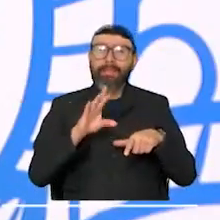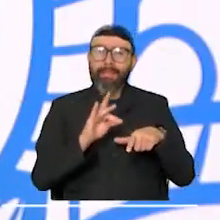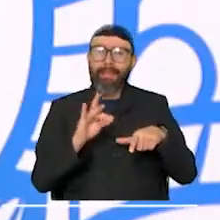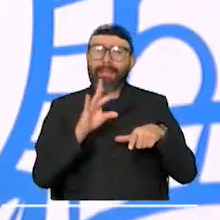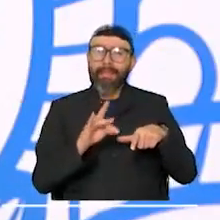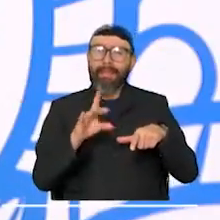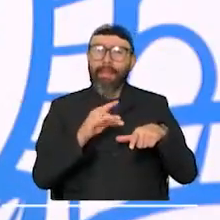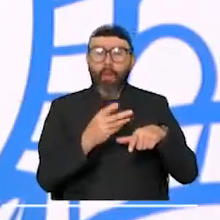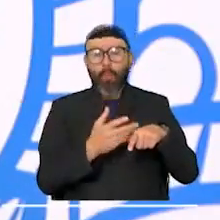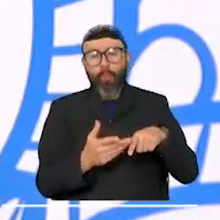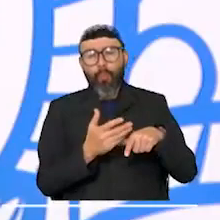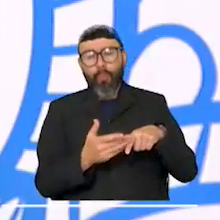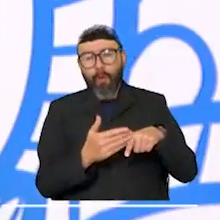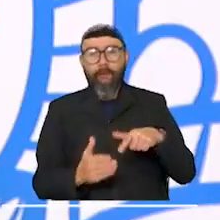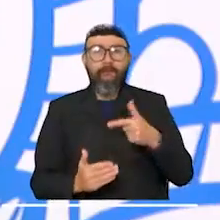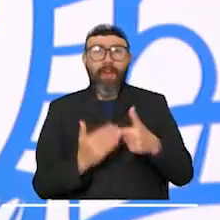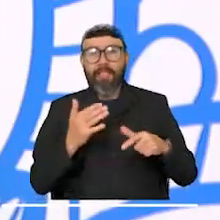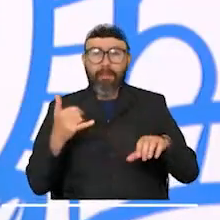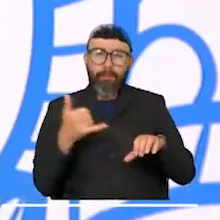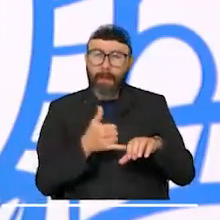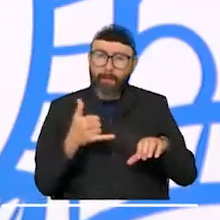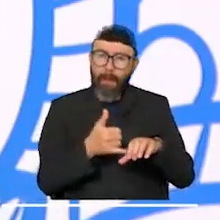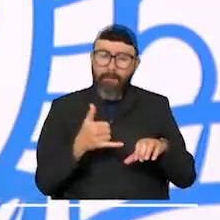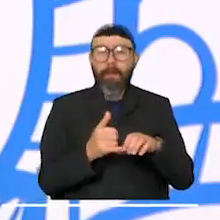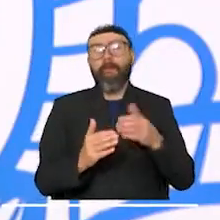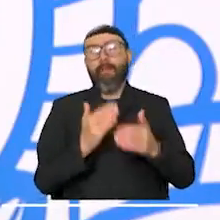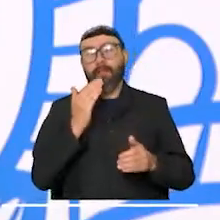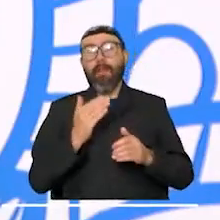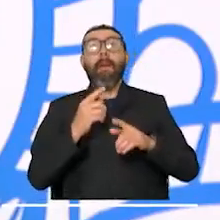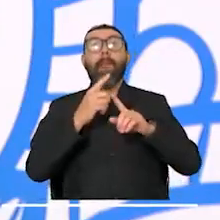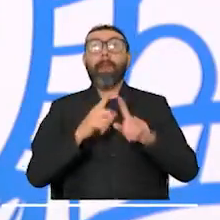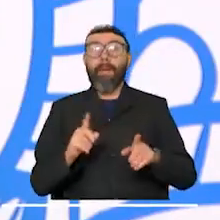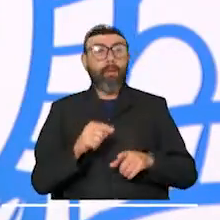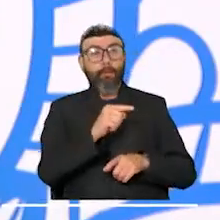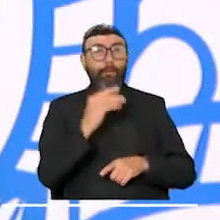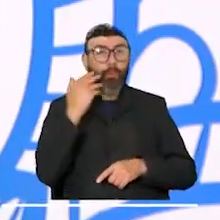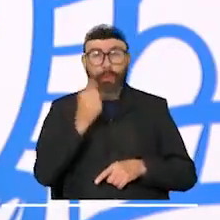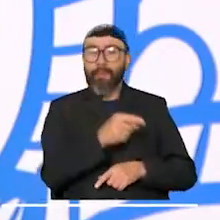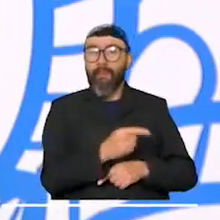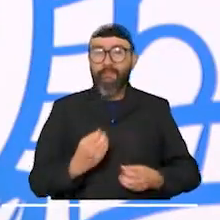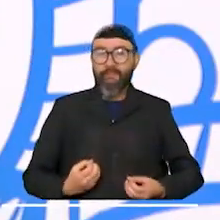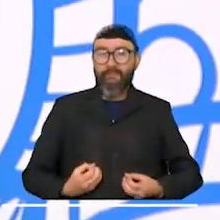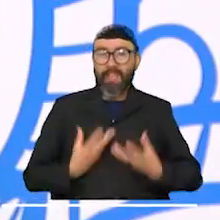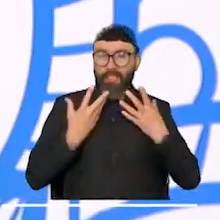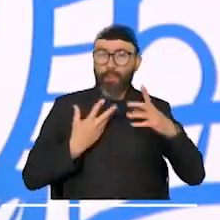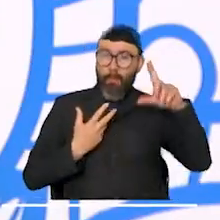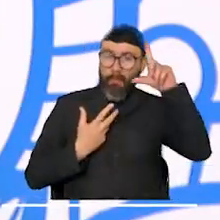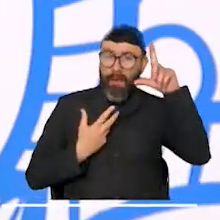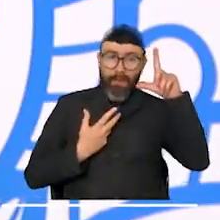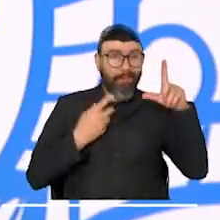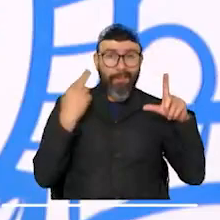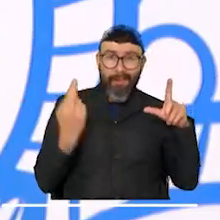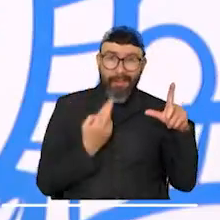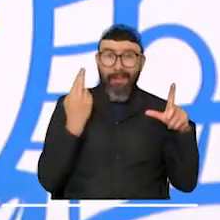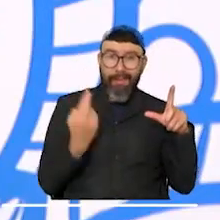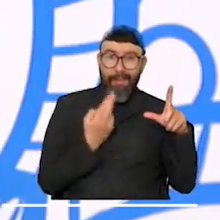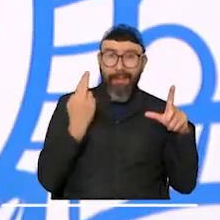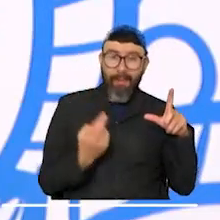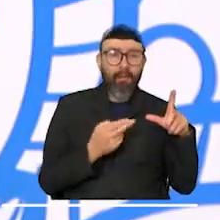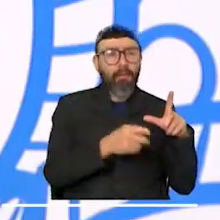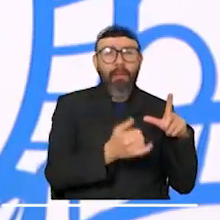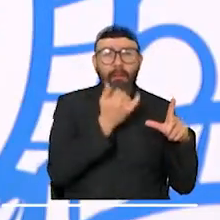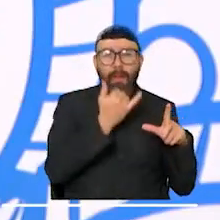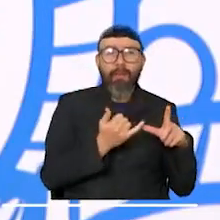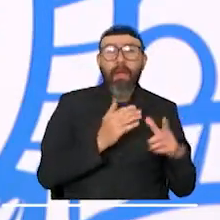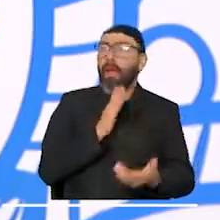facilita la relación sexual Qué pasa cuando una mujer tiene infecciones vaginales a repetición que se confunden mucho que llegan